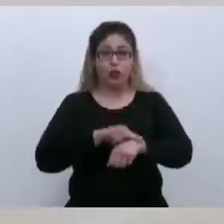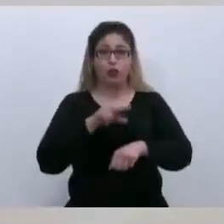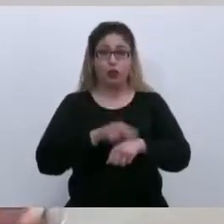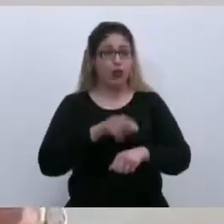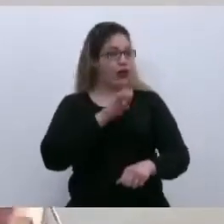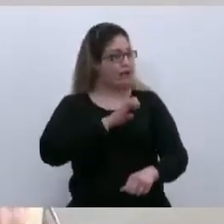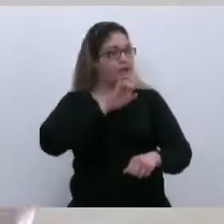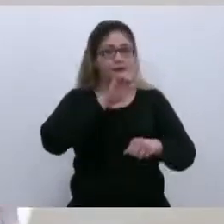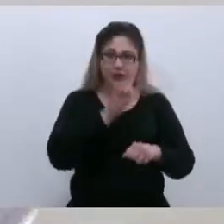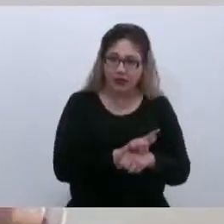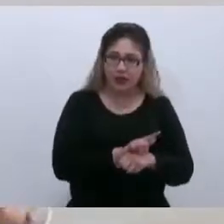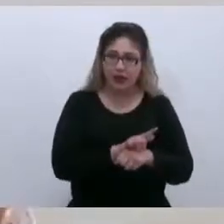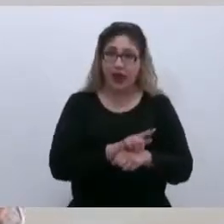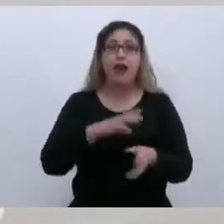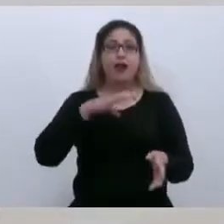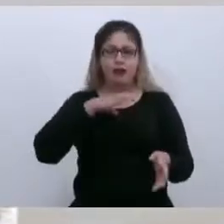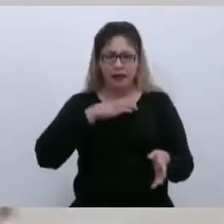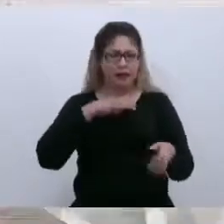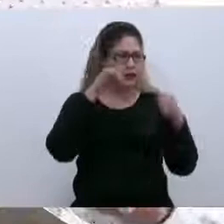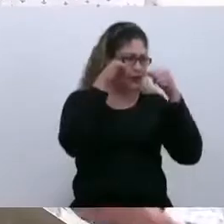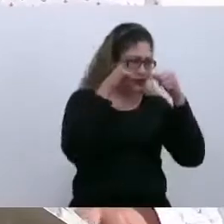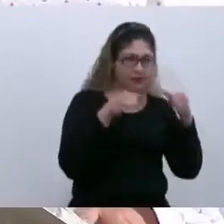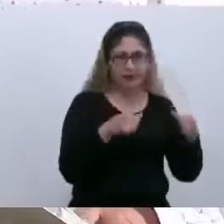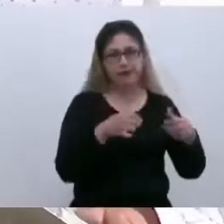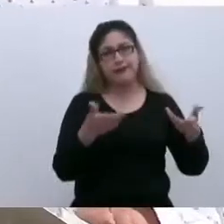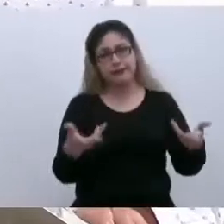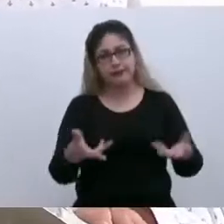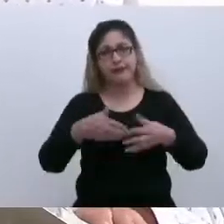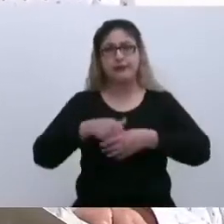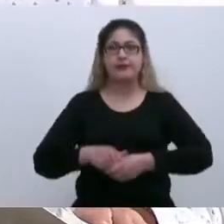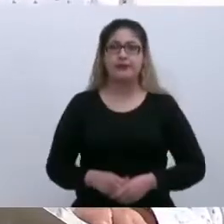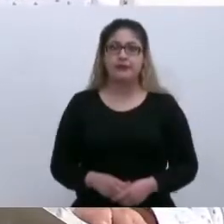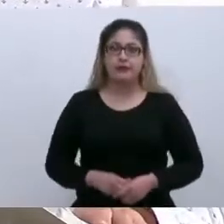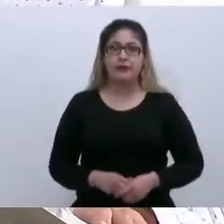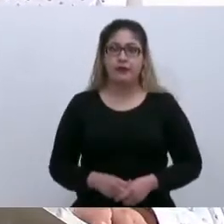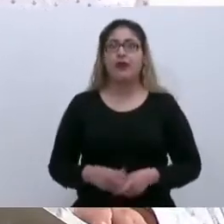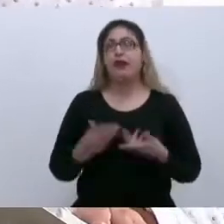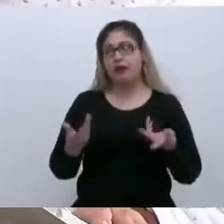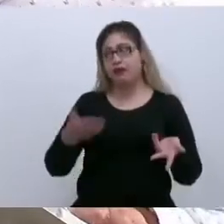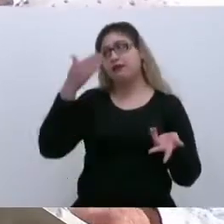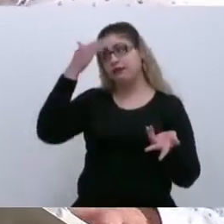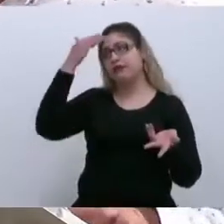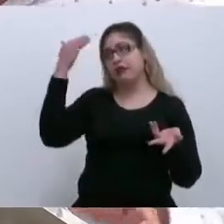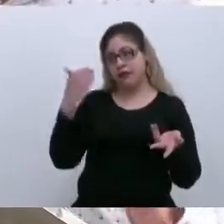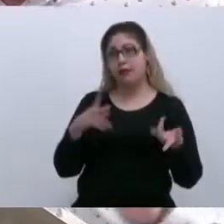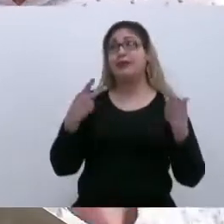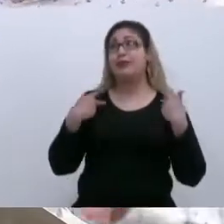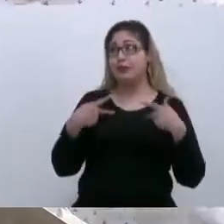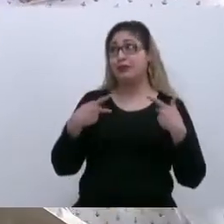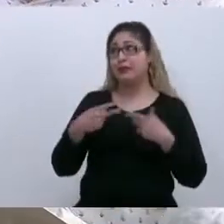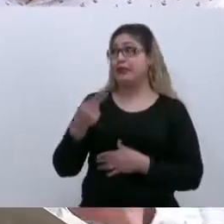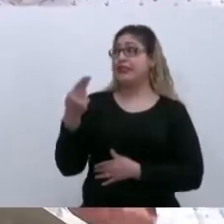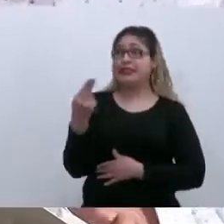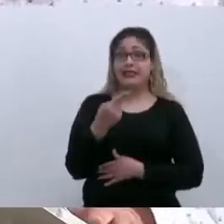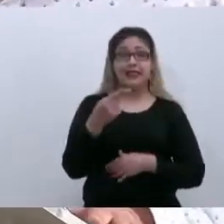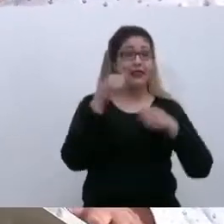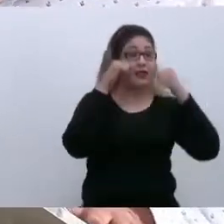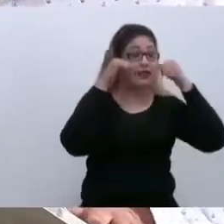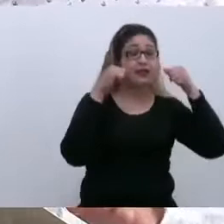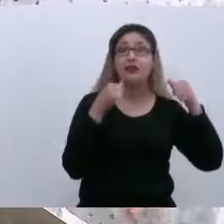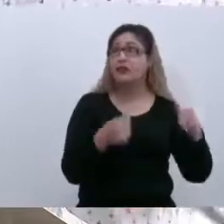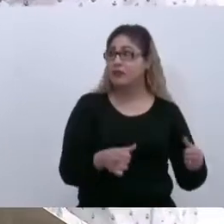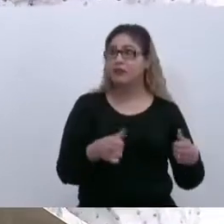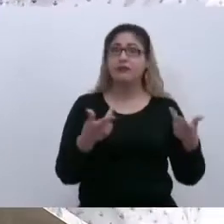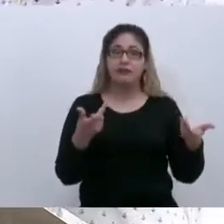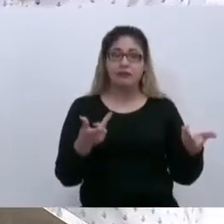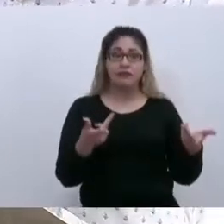la región y eso hace que tengamos un alto grado de cáncer en esta región. Por eso la necesidad de